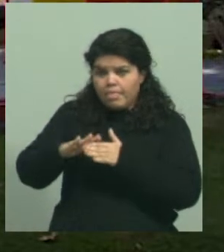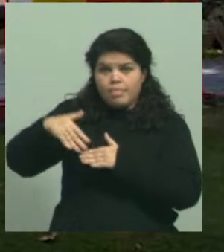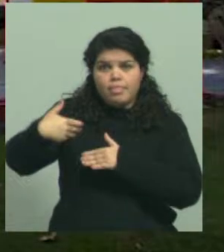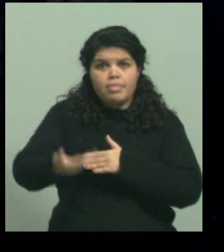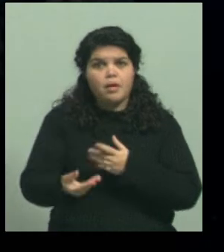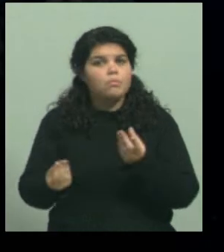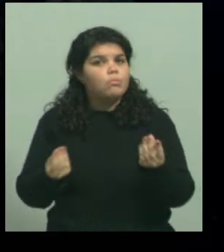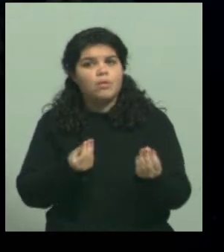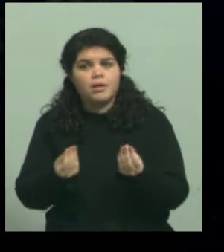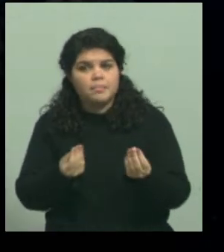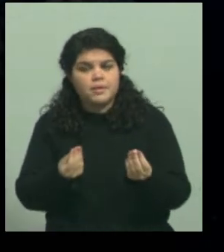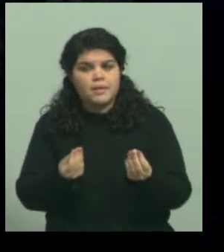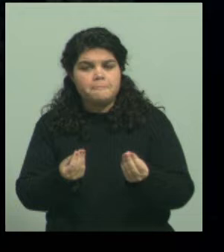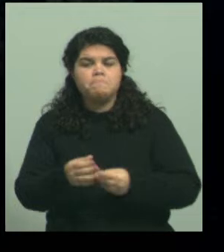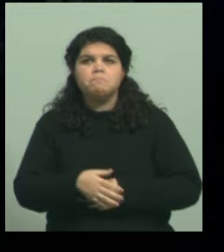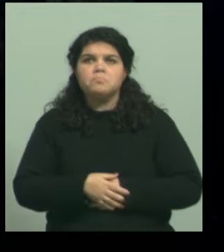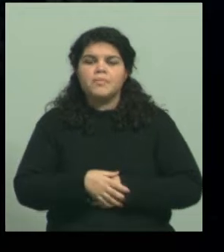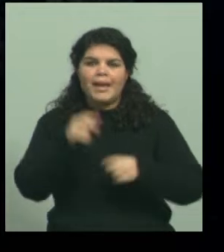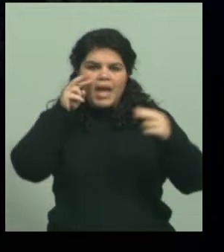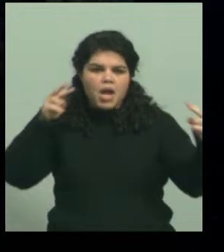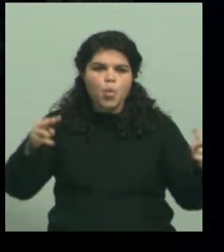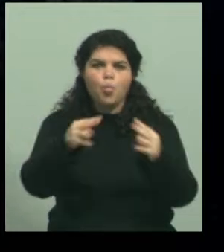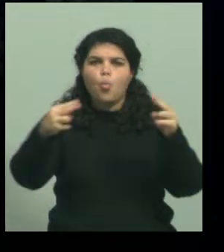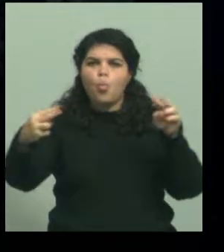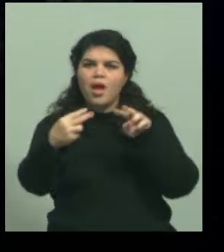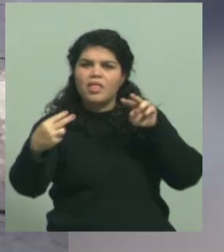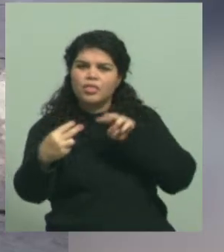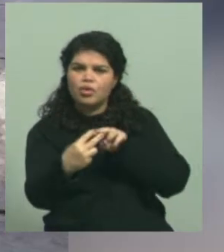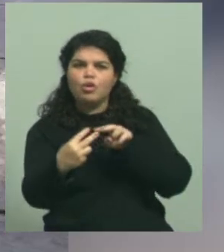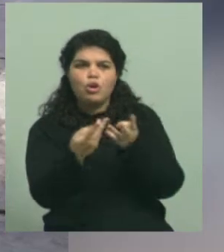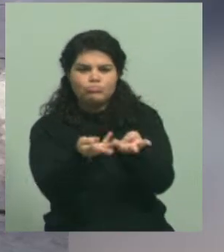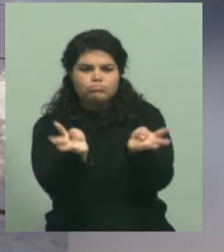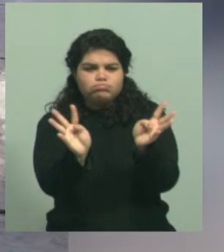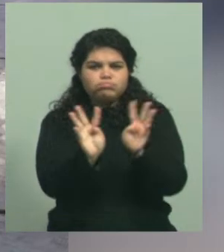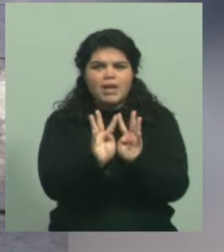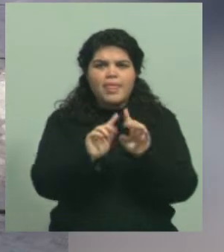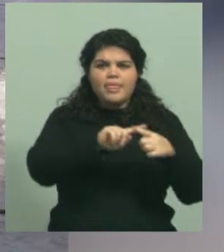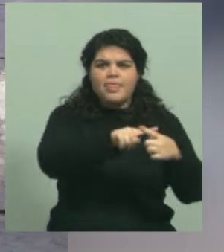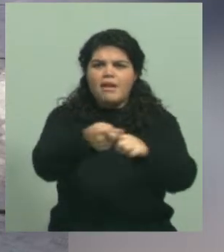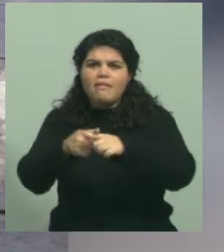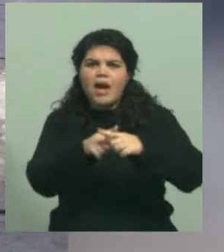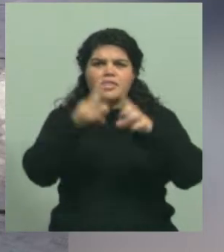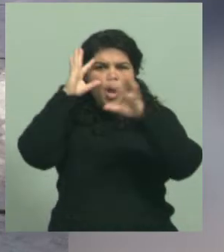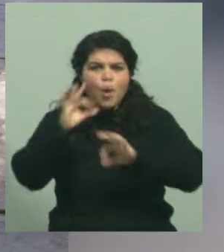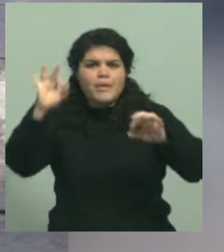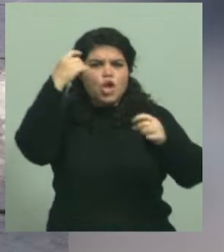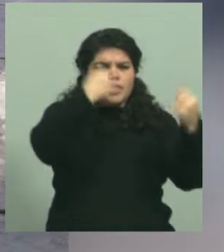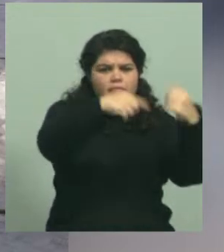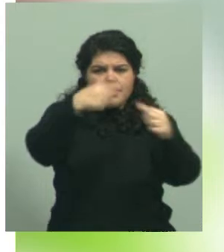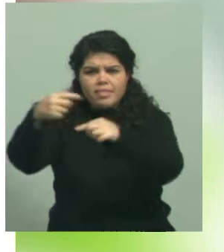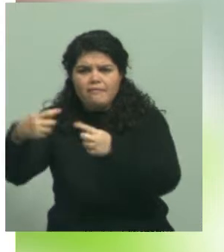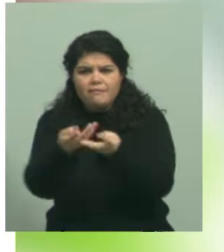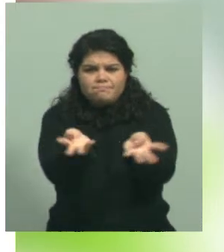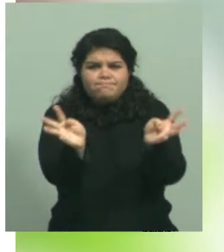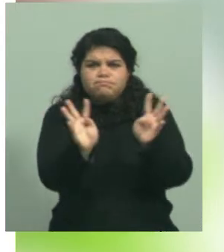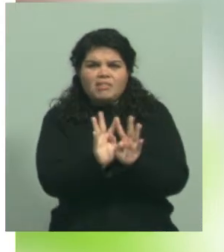cercanía, este encuentro de pareceres o de diferencias, se ha atomizado, ¿no?